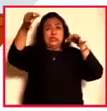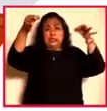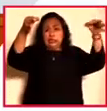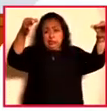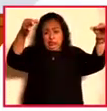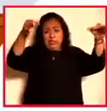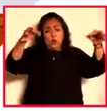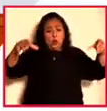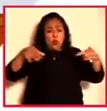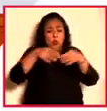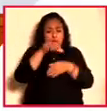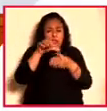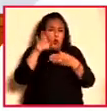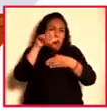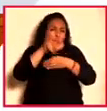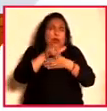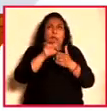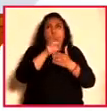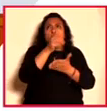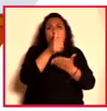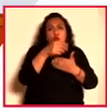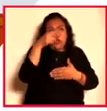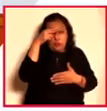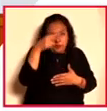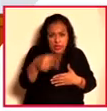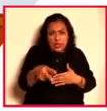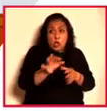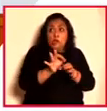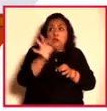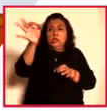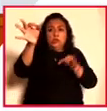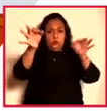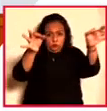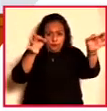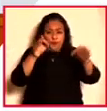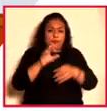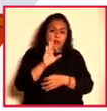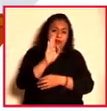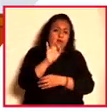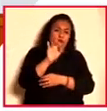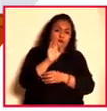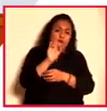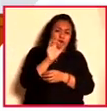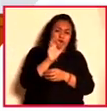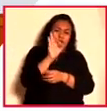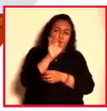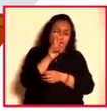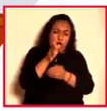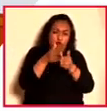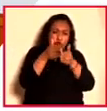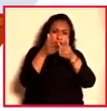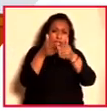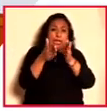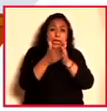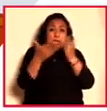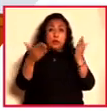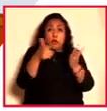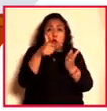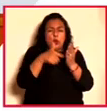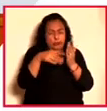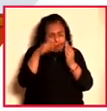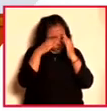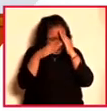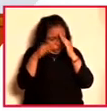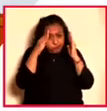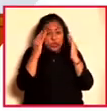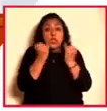culturales tradicionales como Ciudad de México. El Faro Navegantes del Libro se ha constituido como un espacio de reflexión, pero